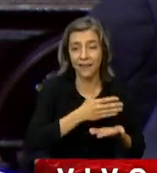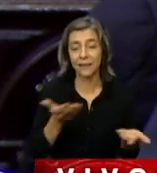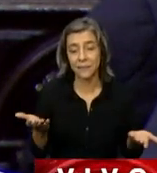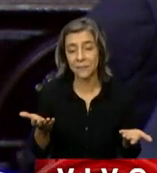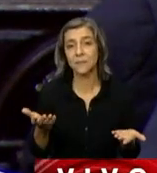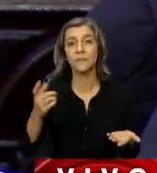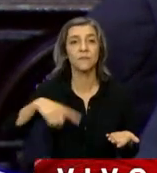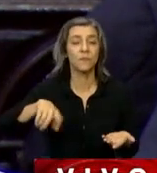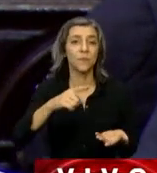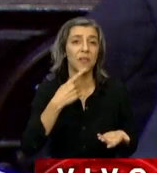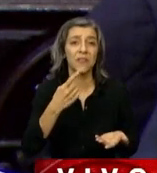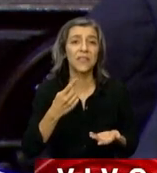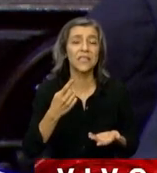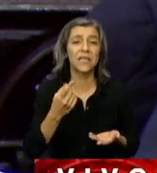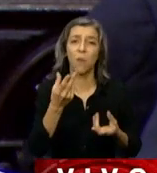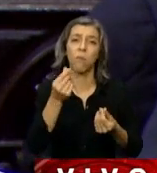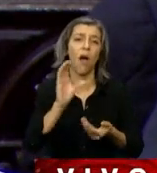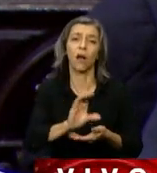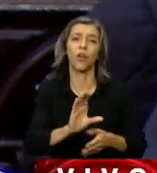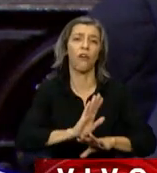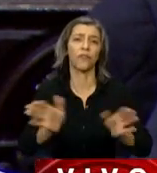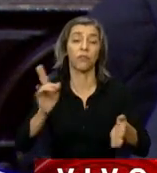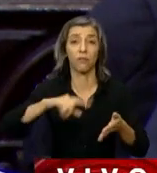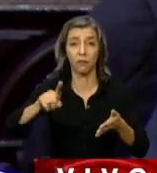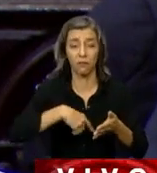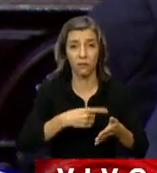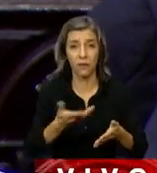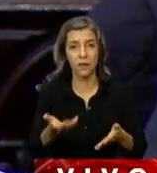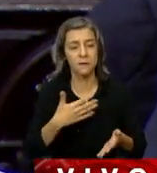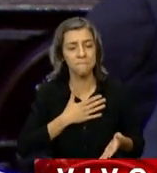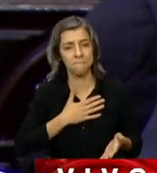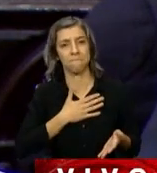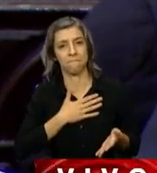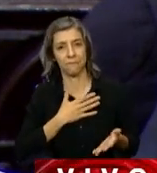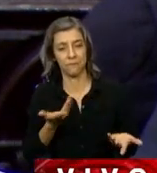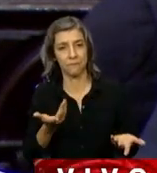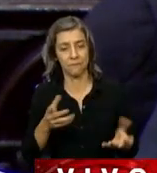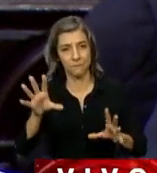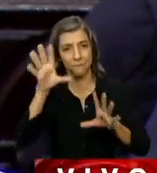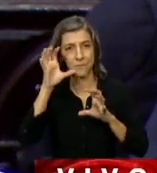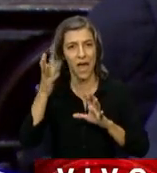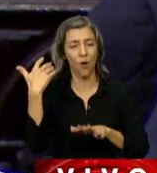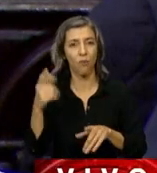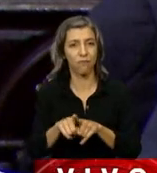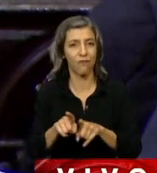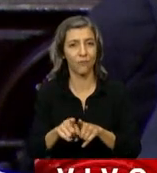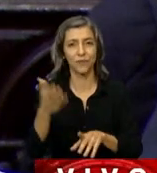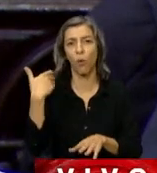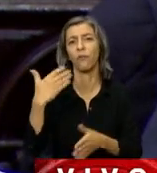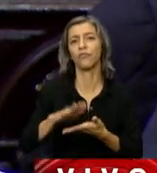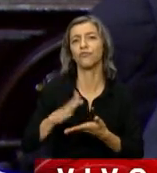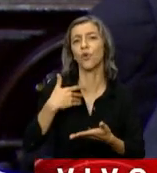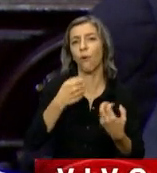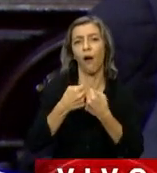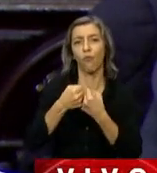de la eliminación de estas asignaciones. Me hacía acordar la eliminación de estas asignaciones a partir del consenso fiscal, el tan mentado consenso fiscal.